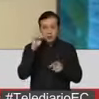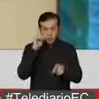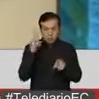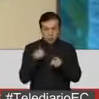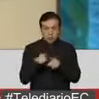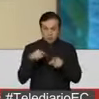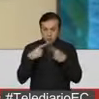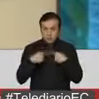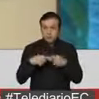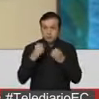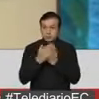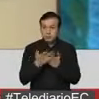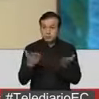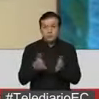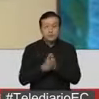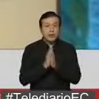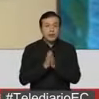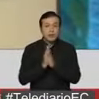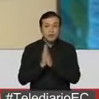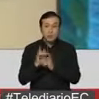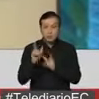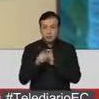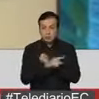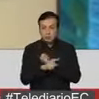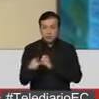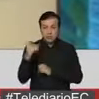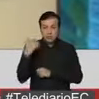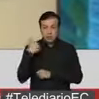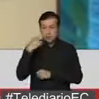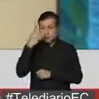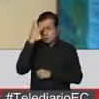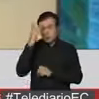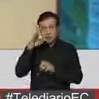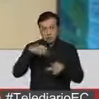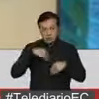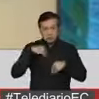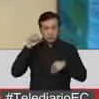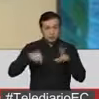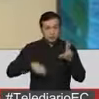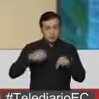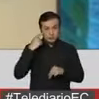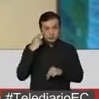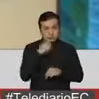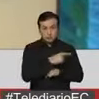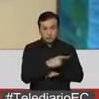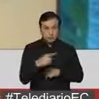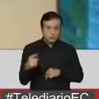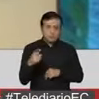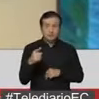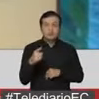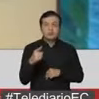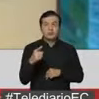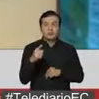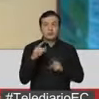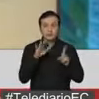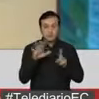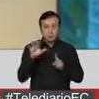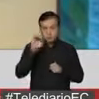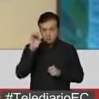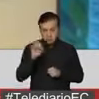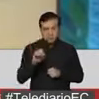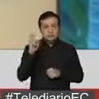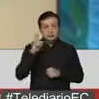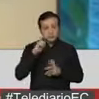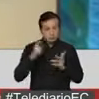formal, solicitar que los tenedores decidan si es que se acogen o no a este cambio y lograr ese 66%. Entonces, esta